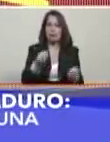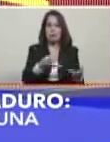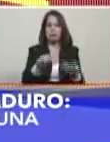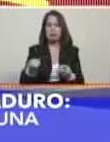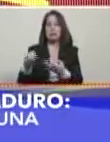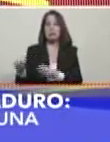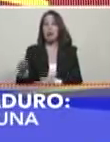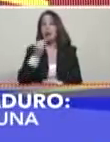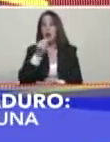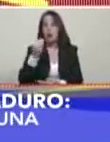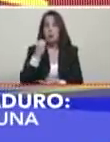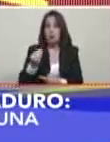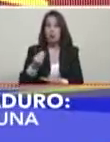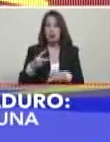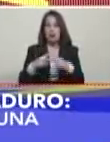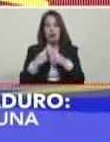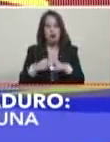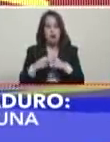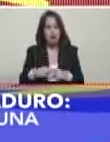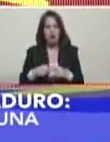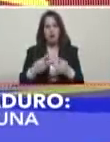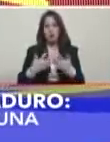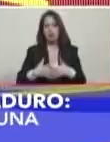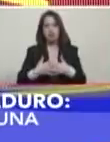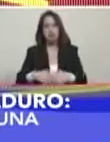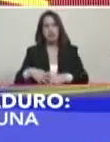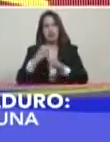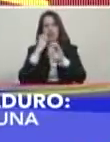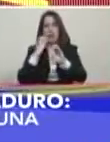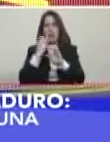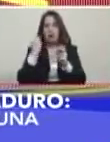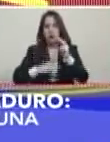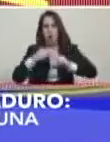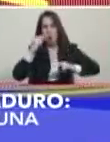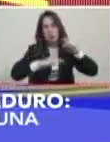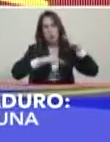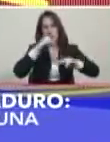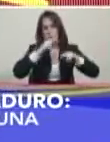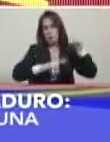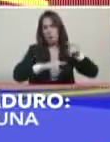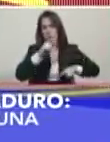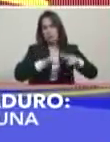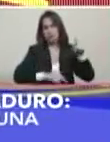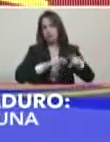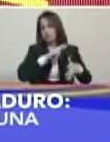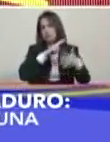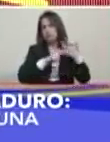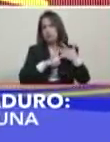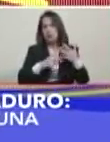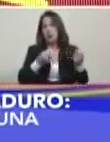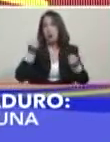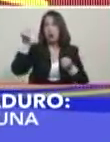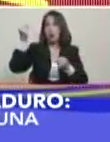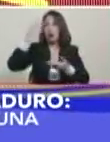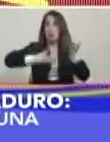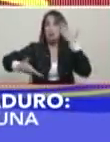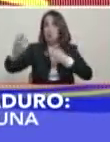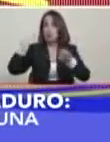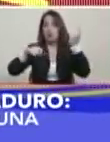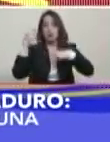alimentos, repuestos de unidades de transporte e implementos para la construcción, como la capacidad de exportación desde el